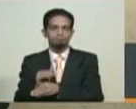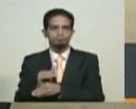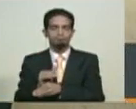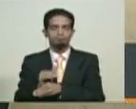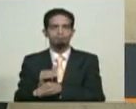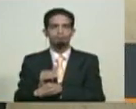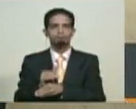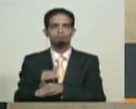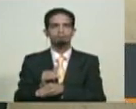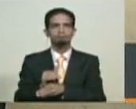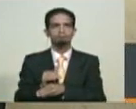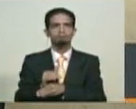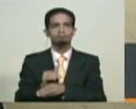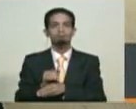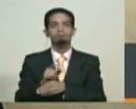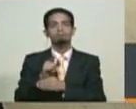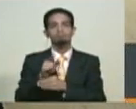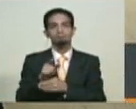el crujir